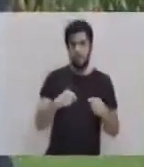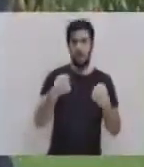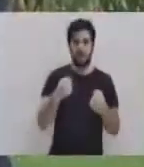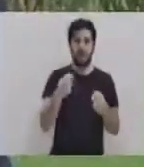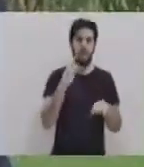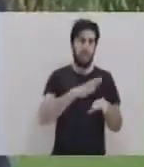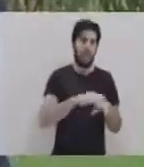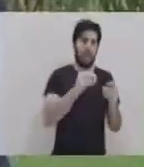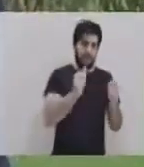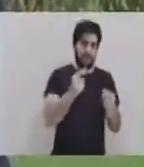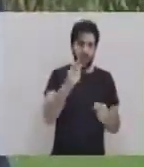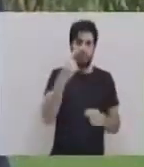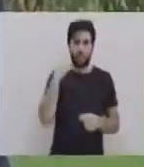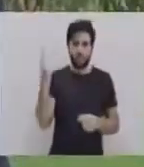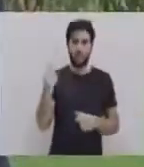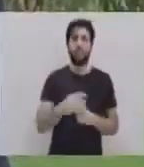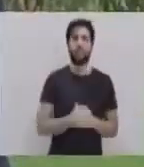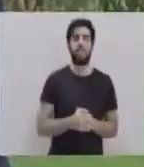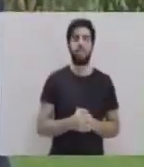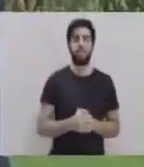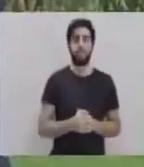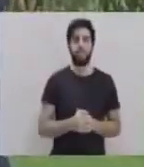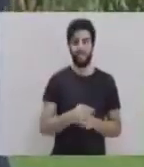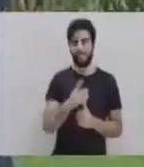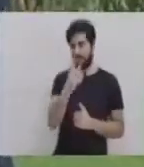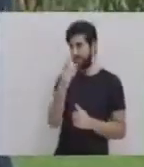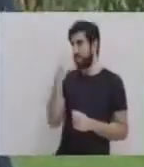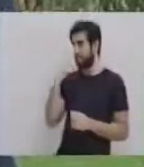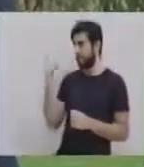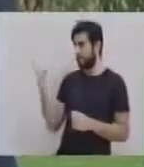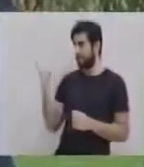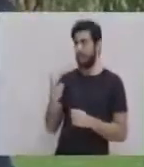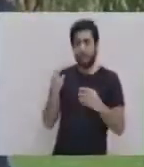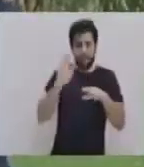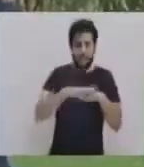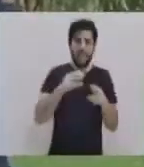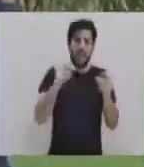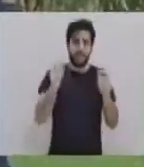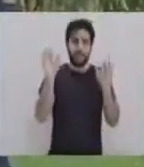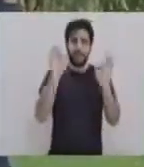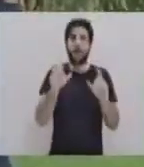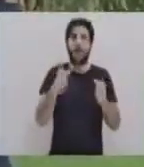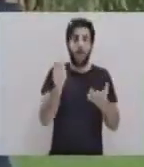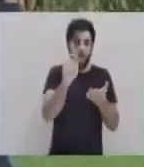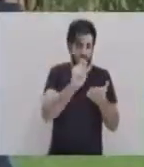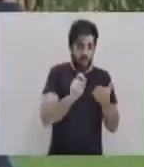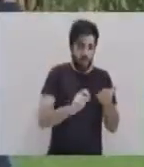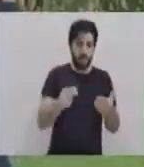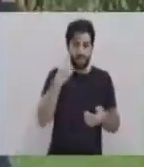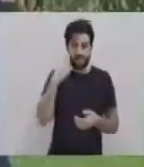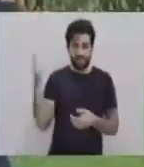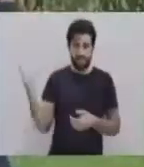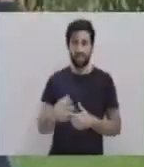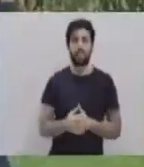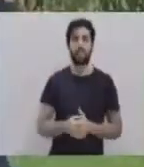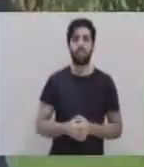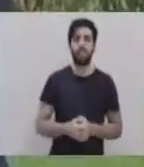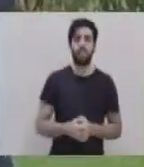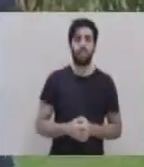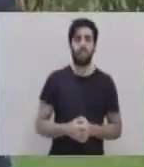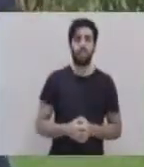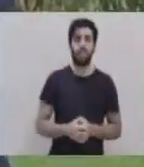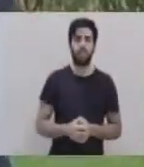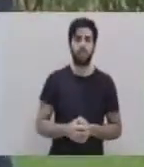poco más rápida y decir que 6 por menos 5 es menos 30. Menos 30. Excelente. Y Más